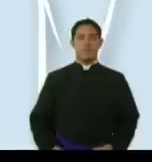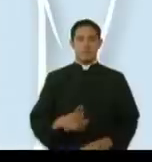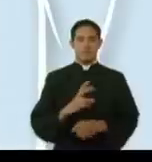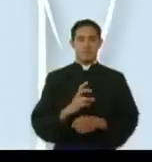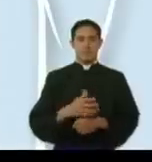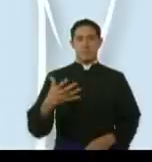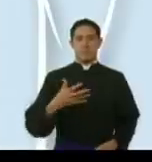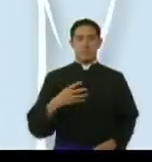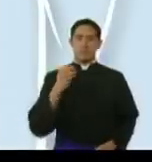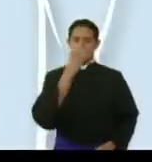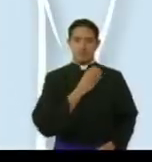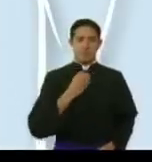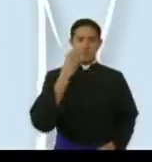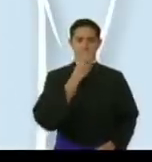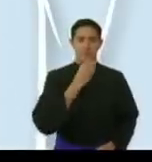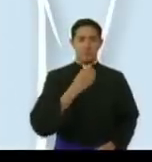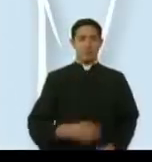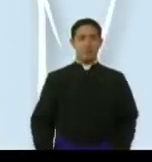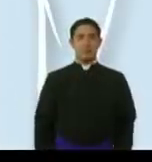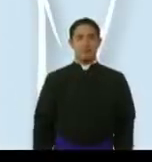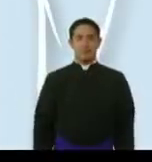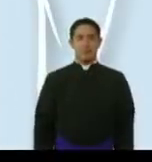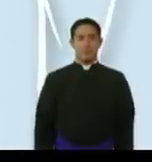Te invito a que hagamos una pequeña oración.